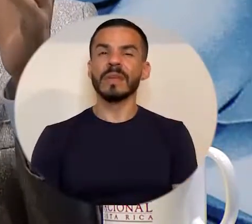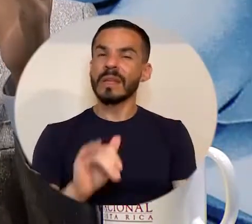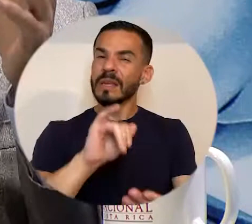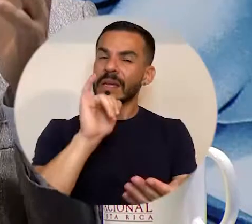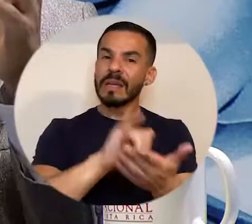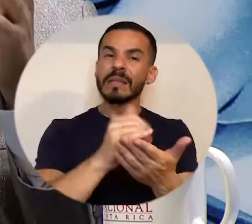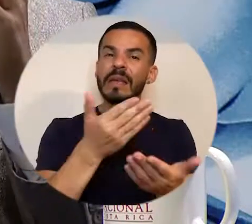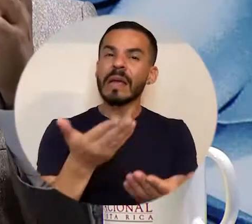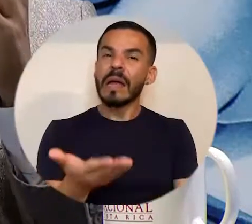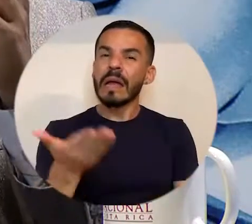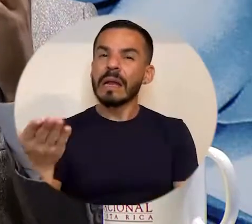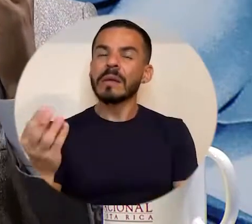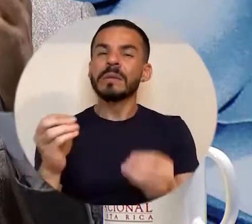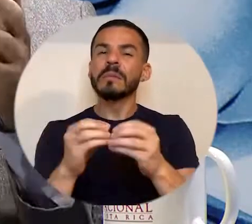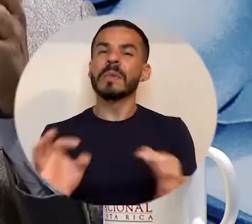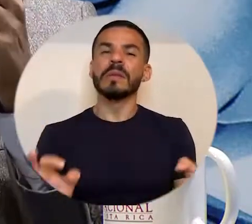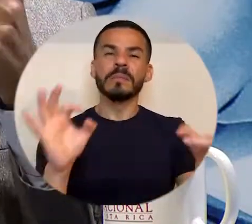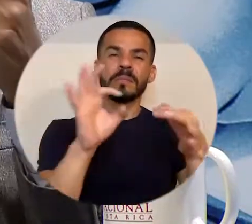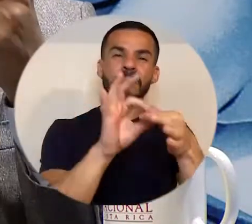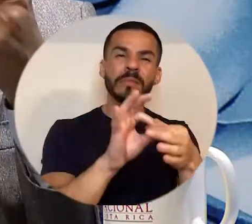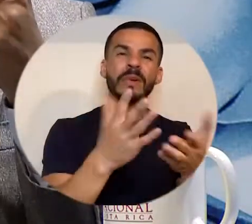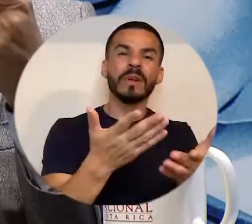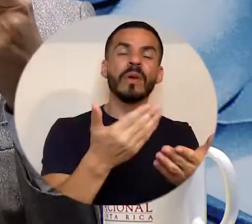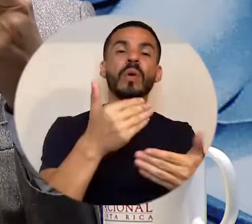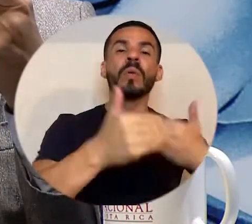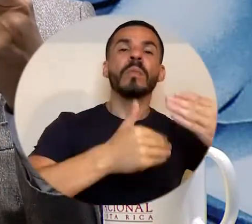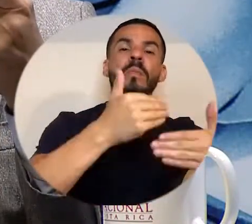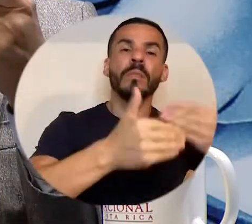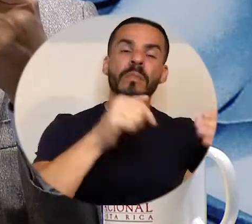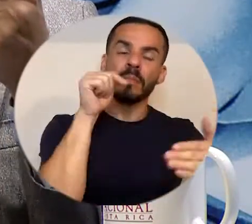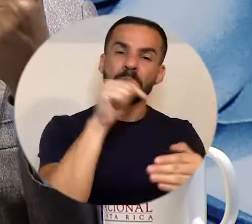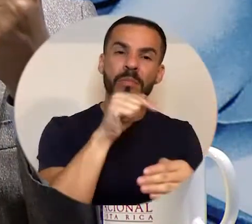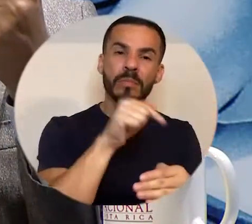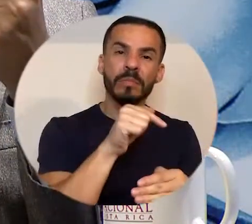Son elementos más vinculados con el proceso